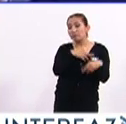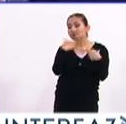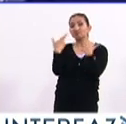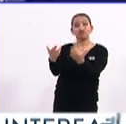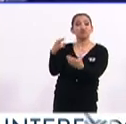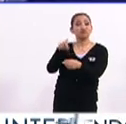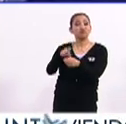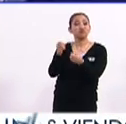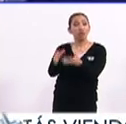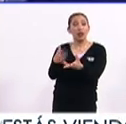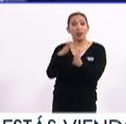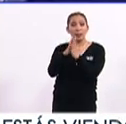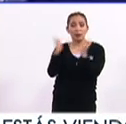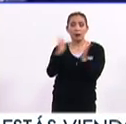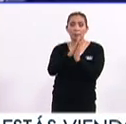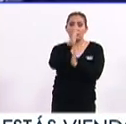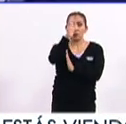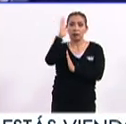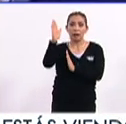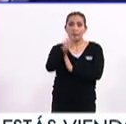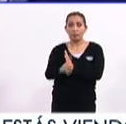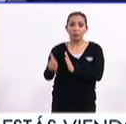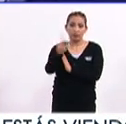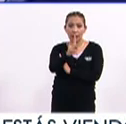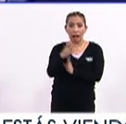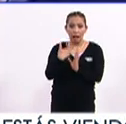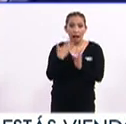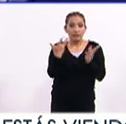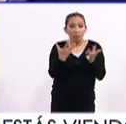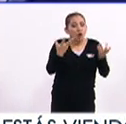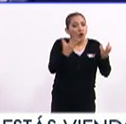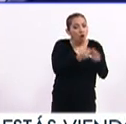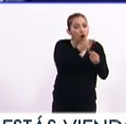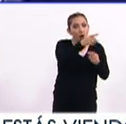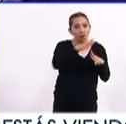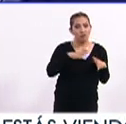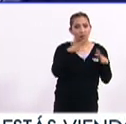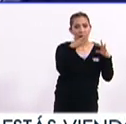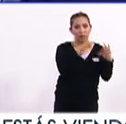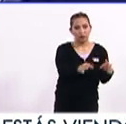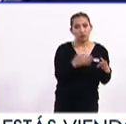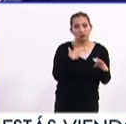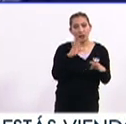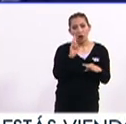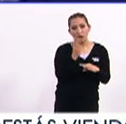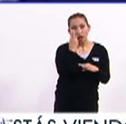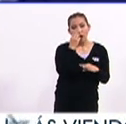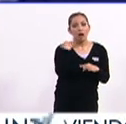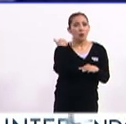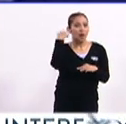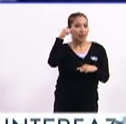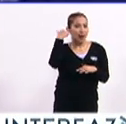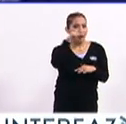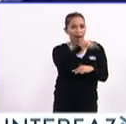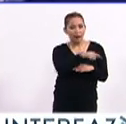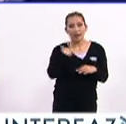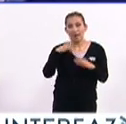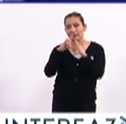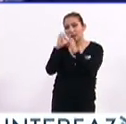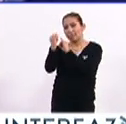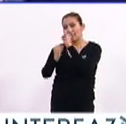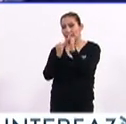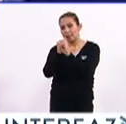donar libros a la biblioteca pública. Esto lo hacemos junto con la Fundación de la Universidad de Guadalajara y la